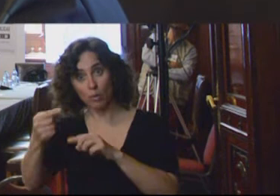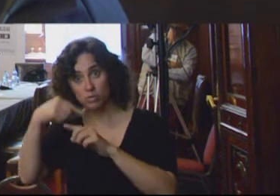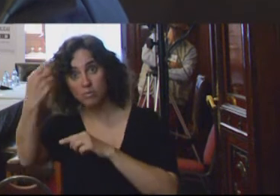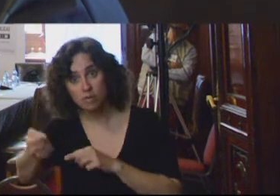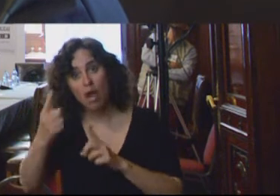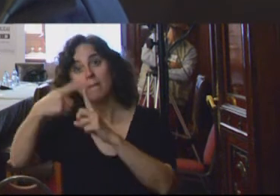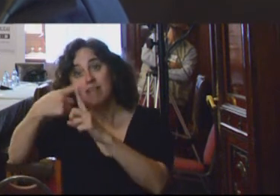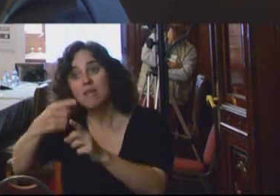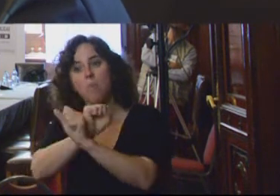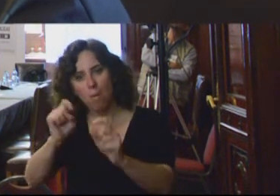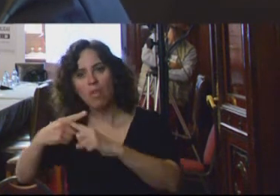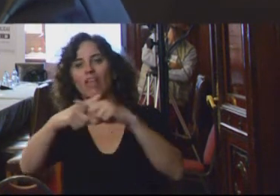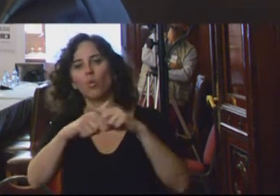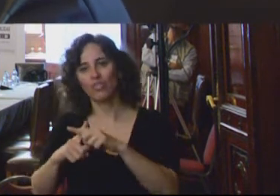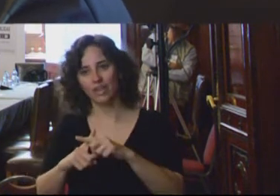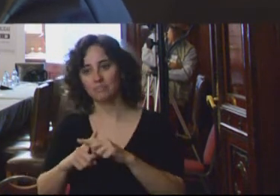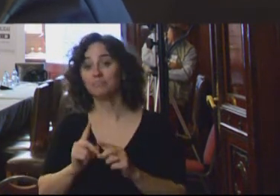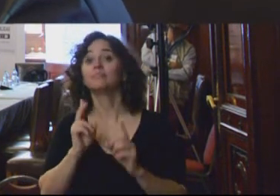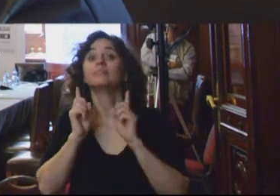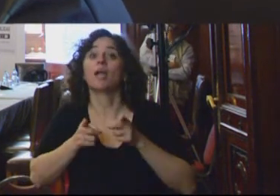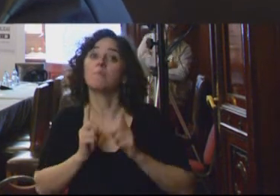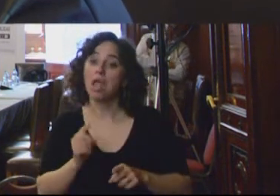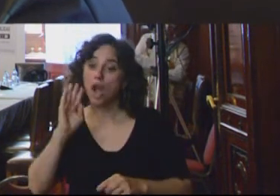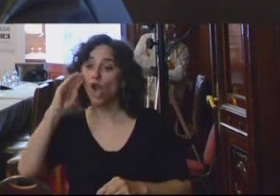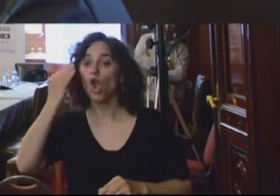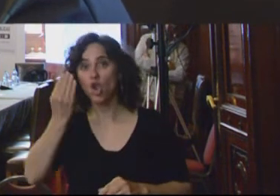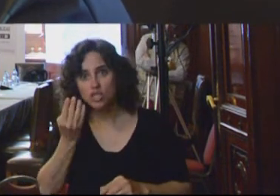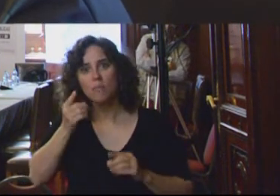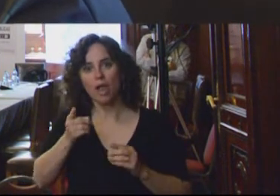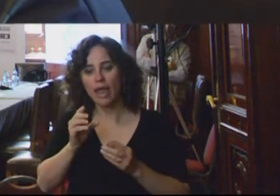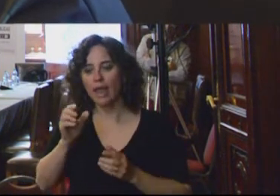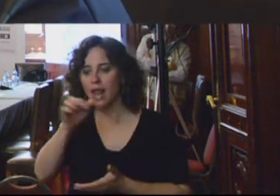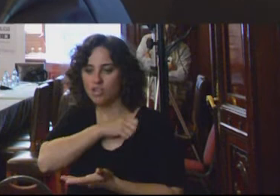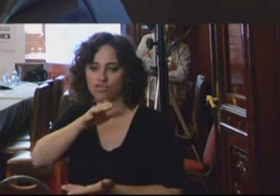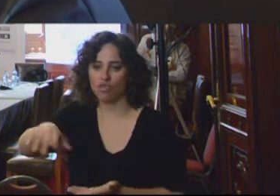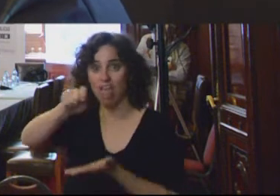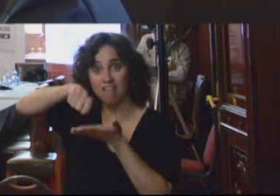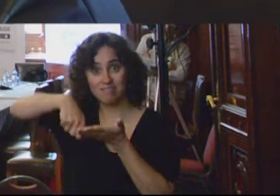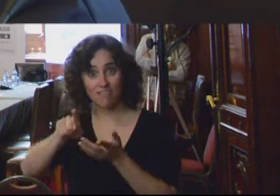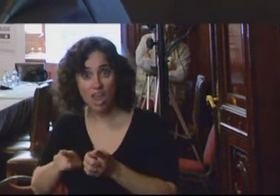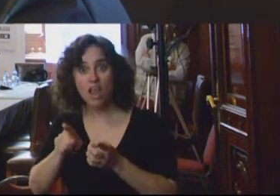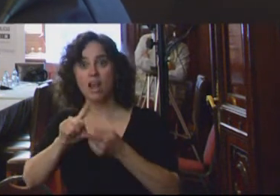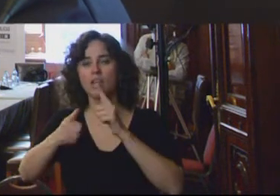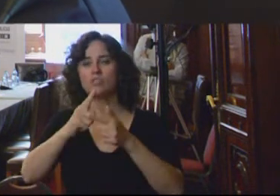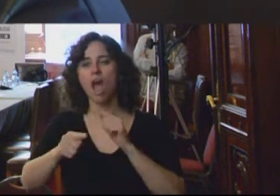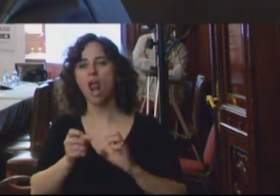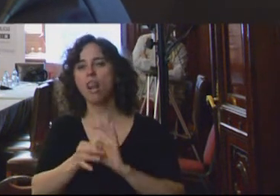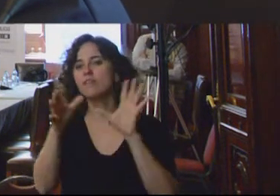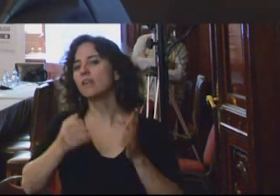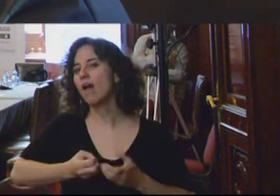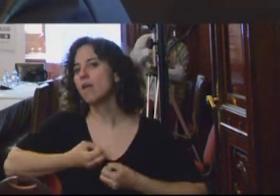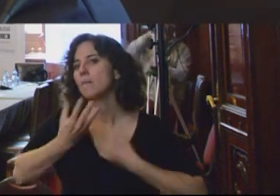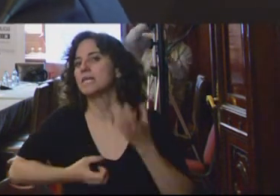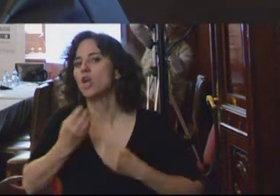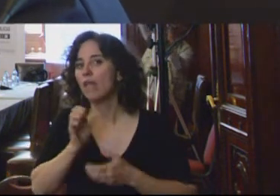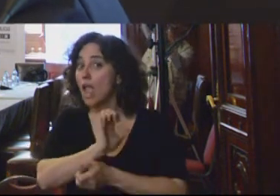meses. Y en segundo lugar, también reconocer que la sociedad civil vinculada a los temas de libertad de expresión de Ecuador